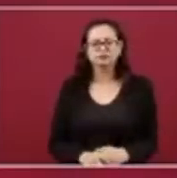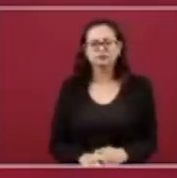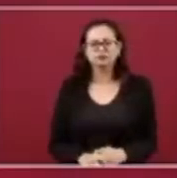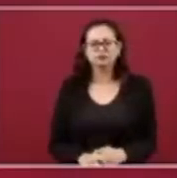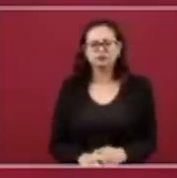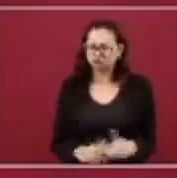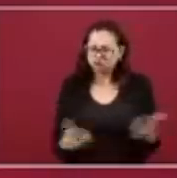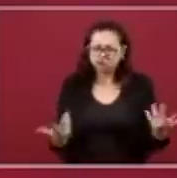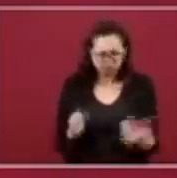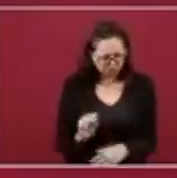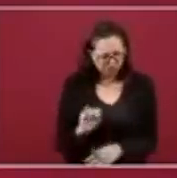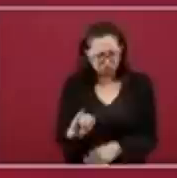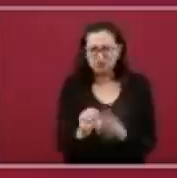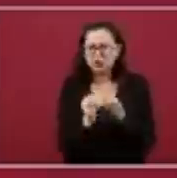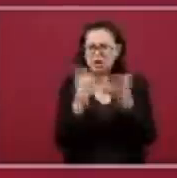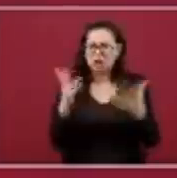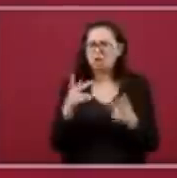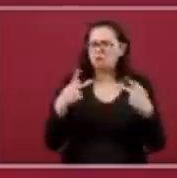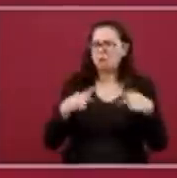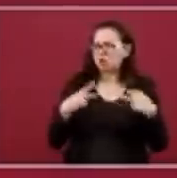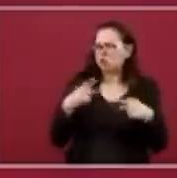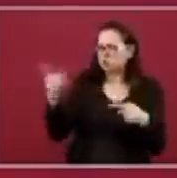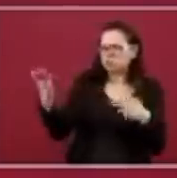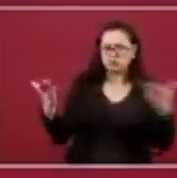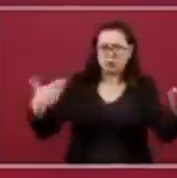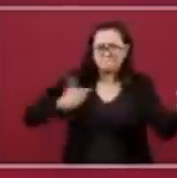piden las partes.